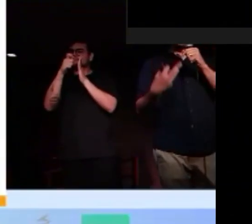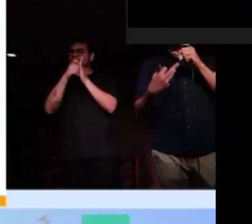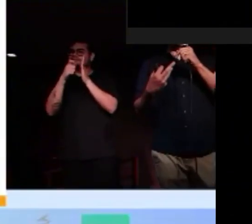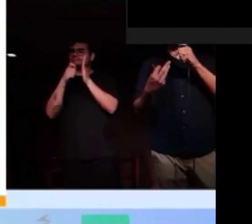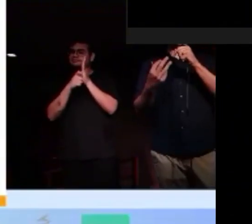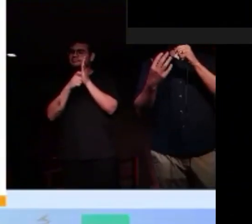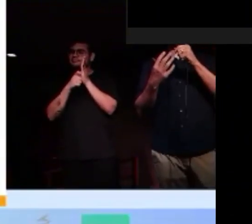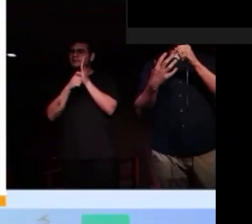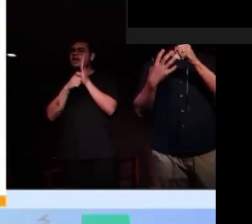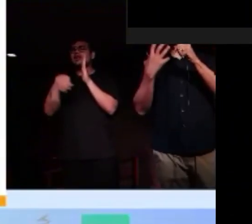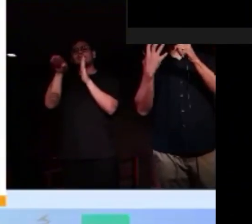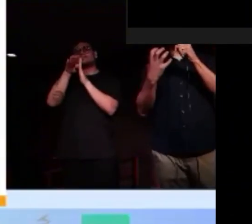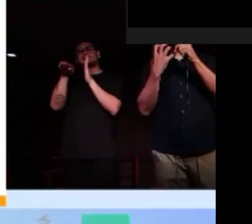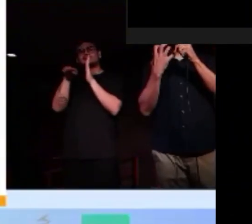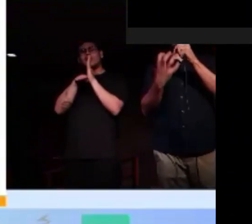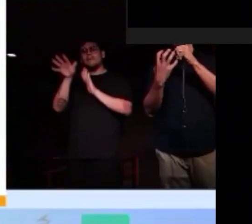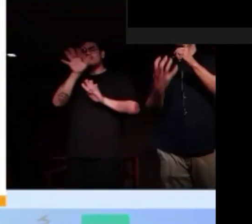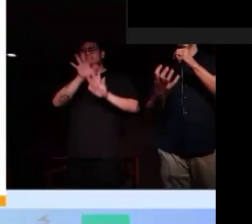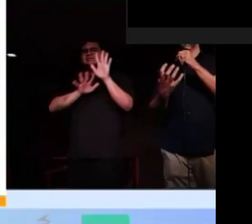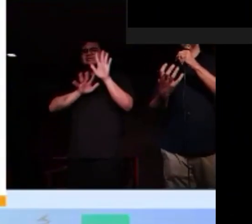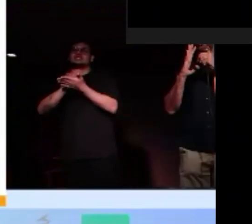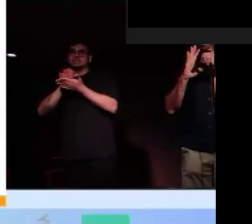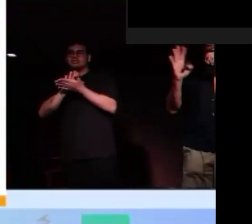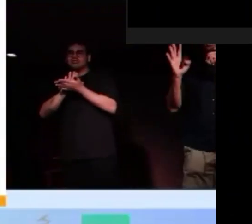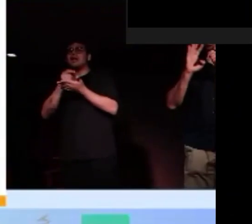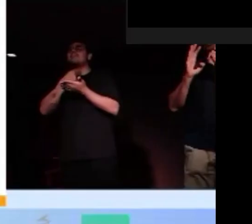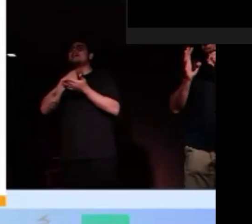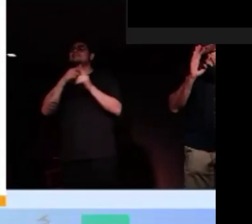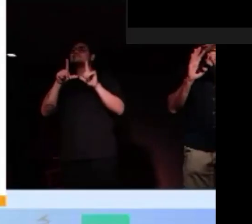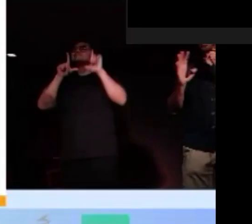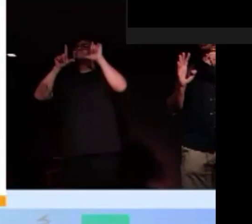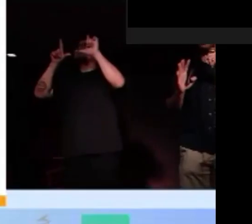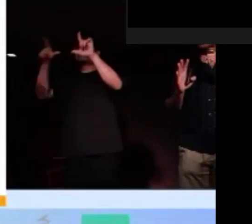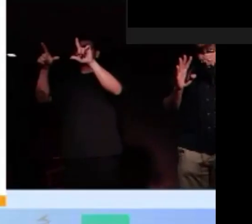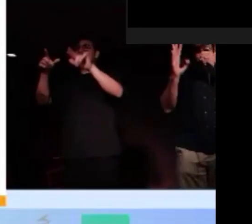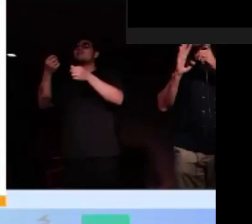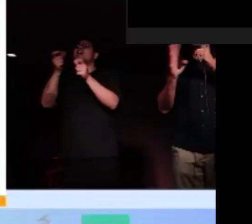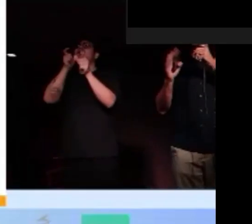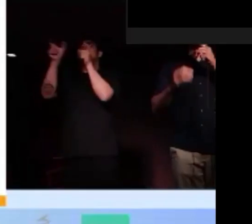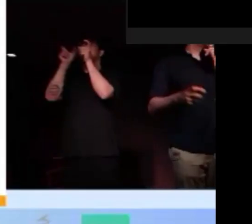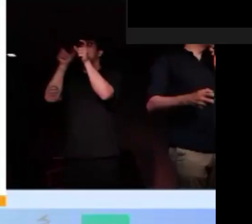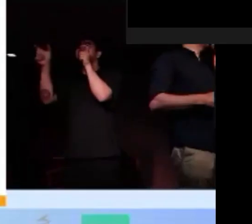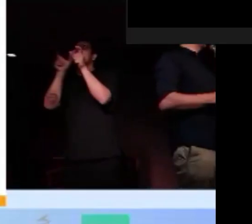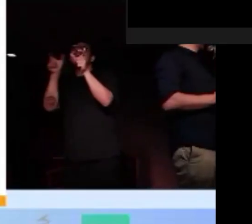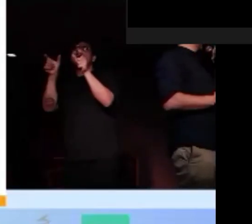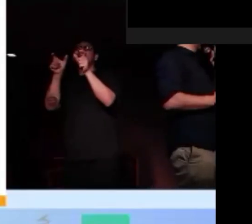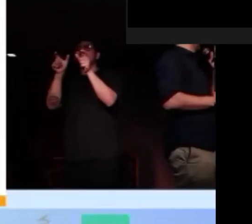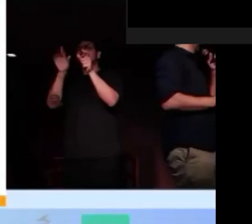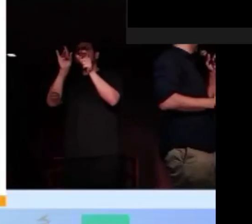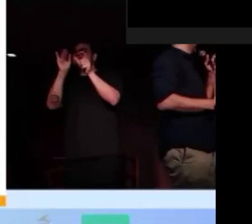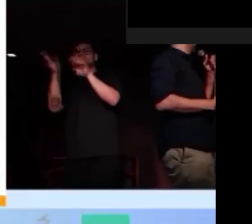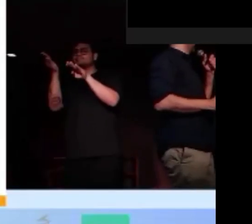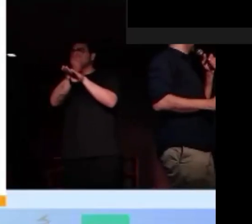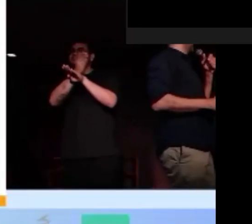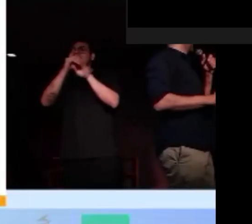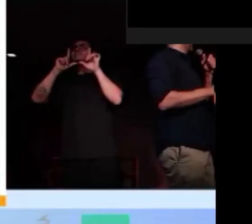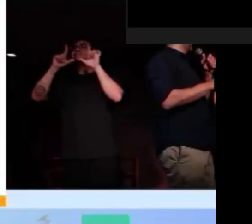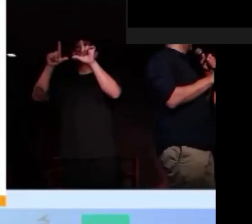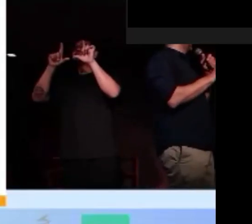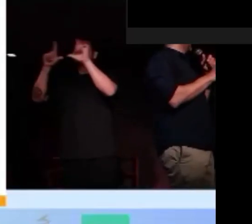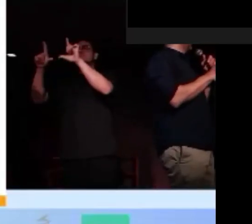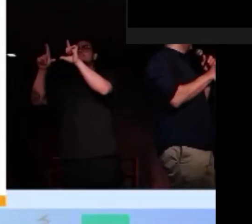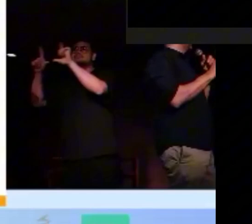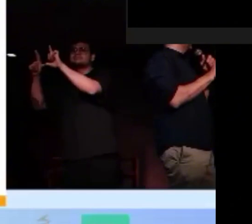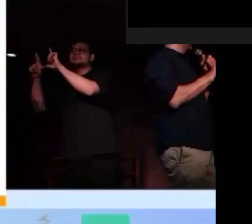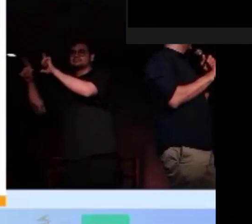para que fuera lo más visual posible y tuviera la menor cantidad de palabras y términos así medio complicados. Y